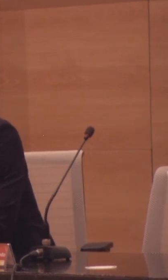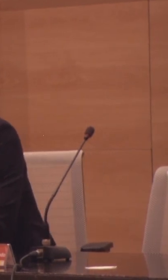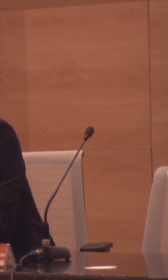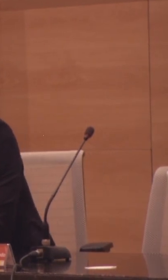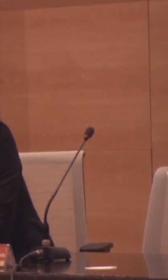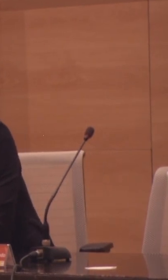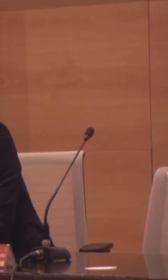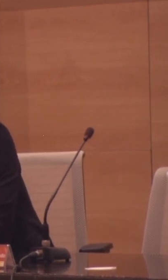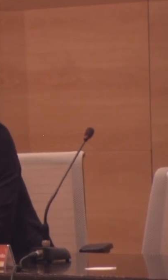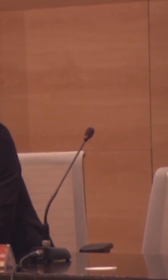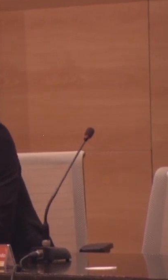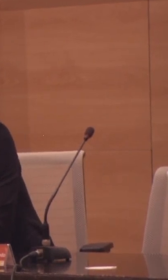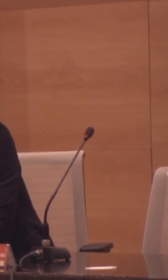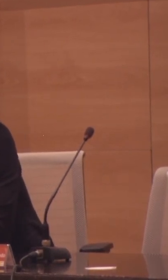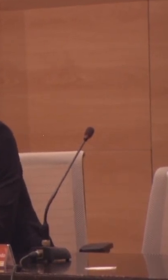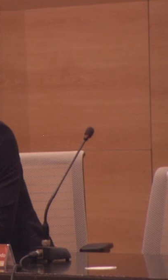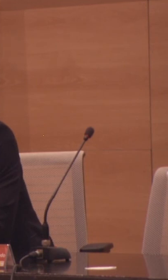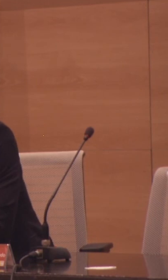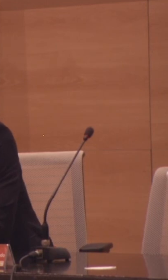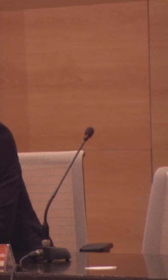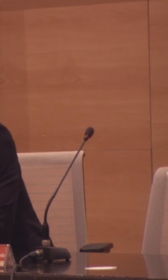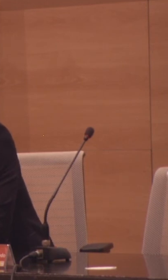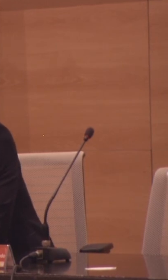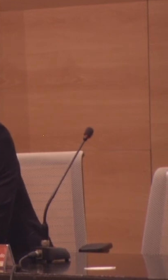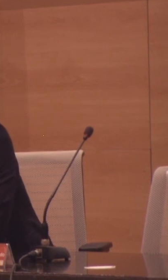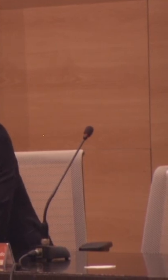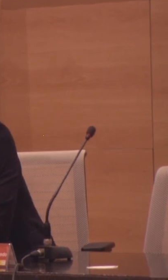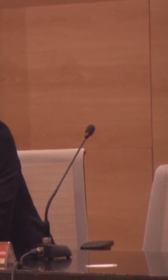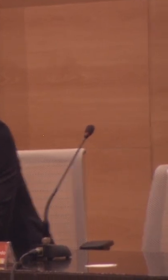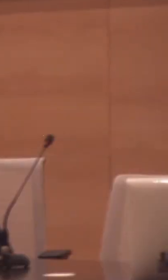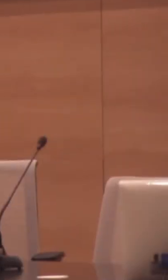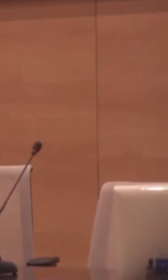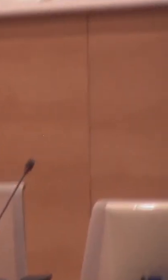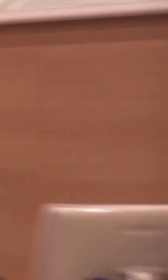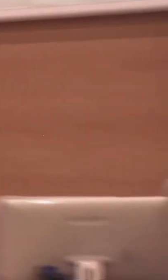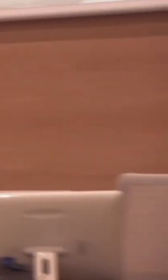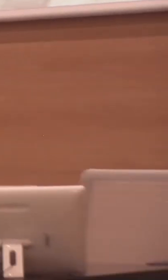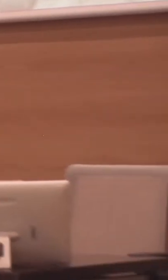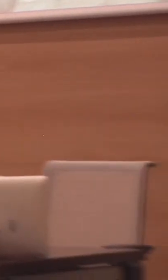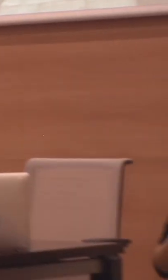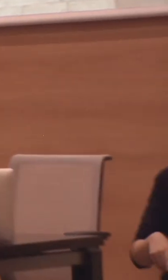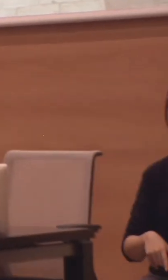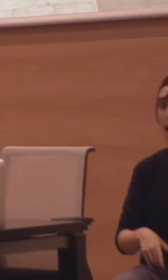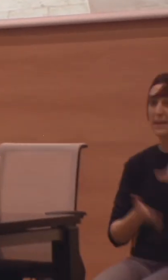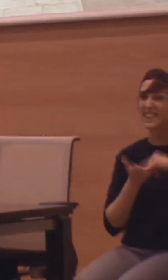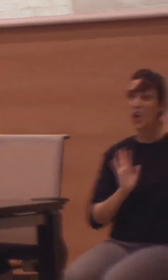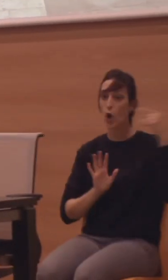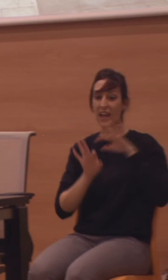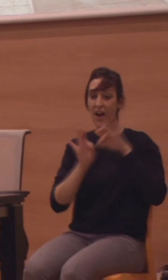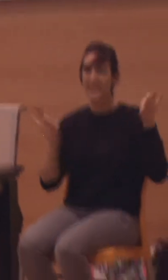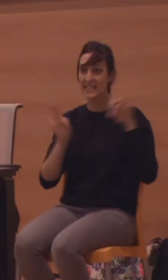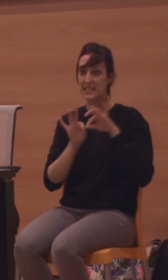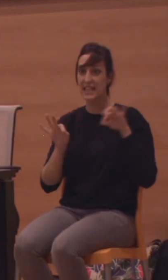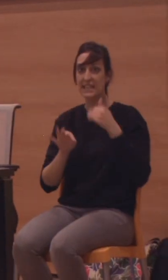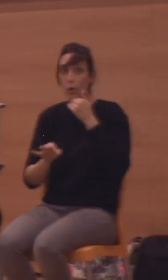comentaros también que durante esta media hora tenemos la exposición de estos productos, ¿no? El tema de la tecnología textil a mí me parece una pasada, es algo de futuro. O